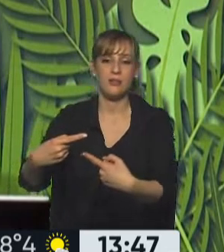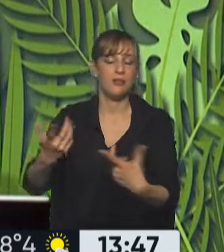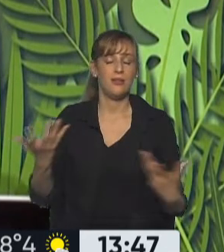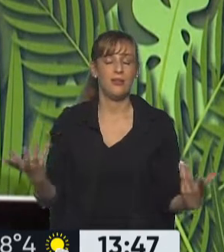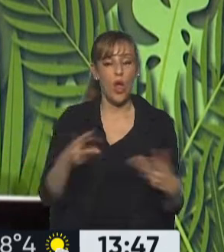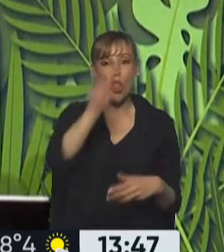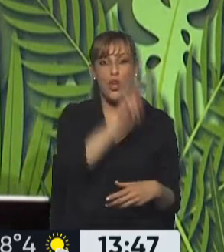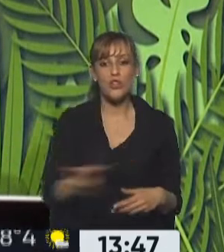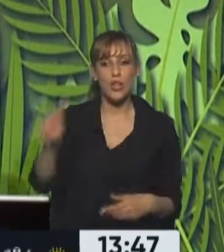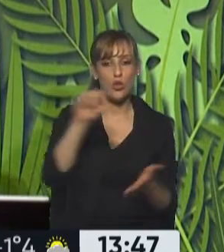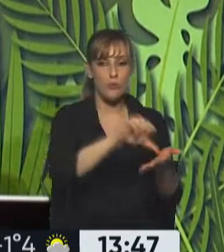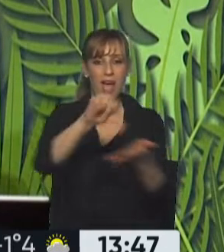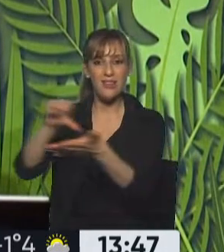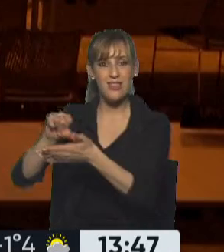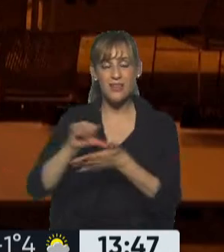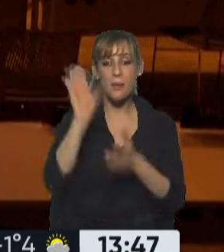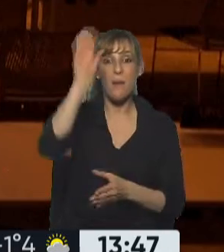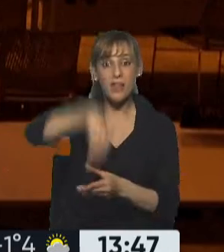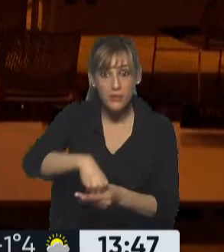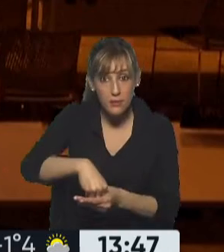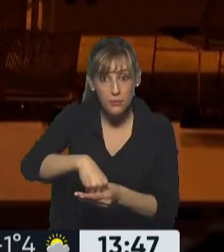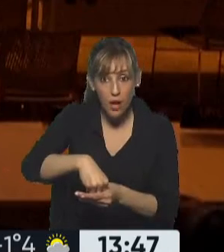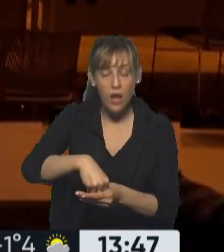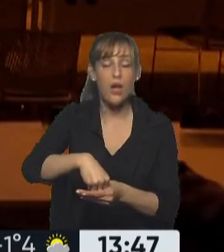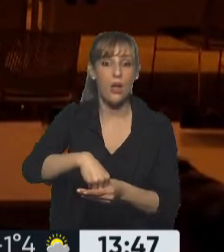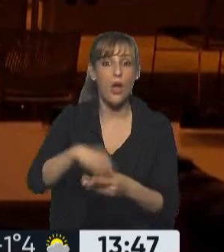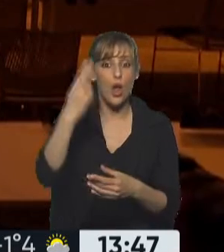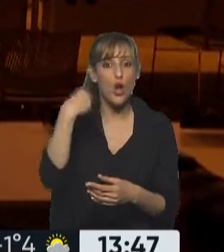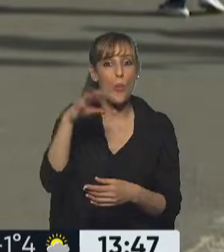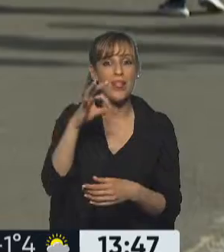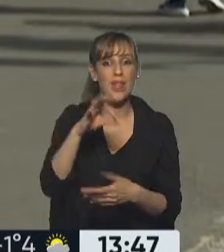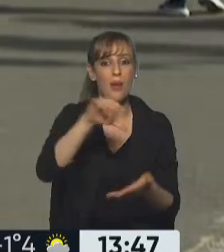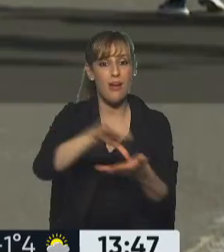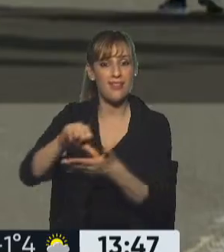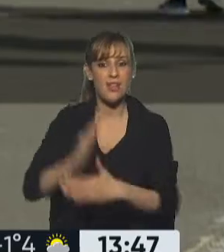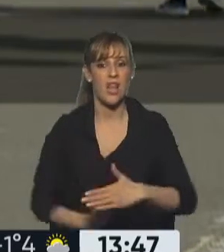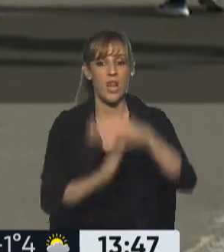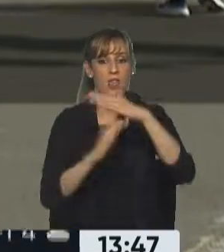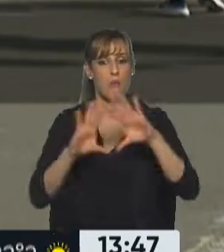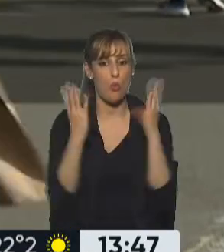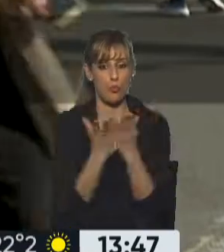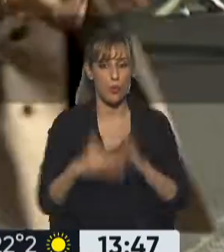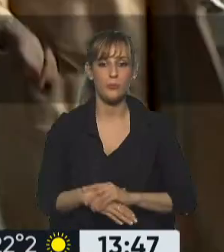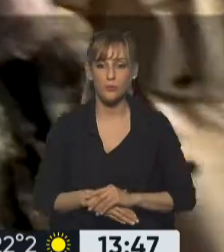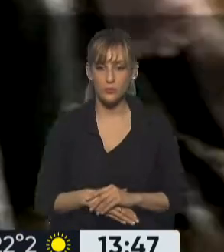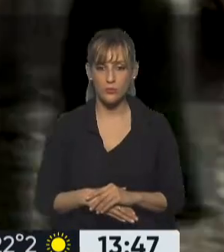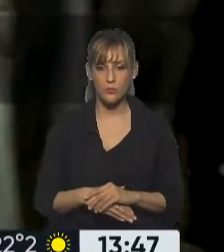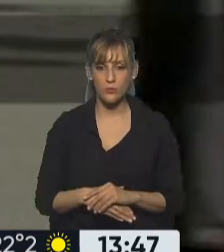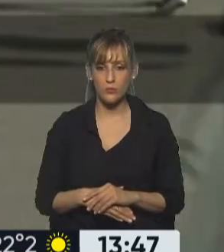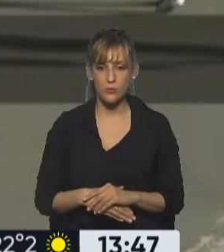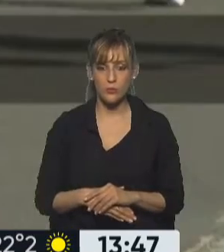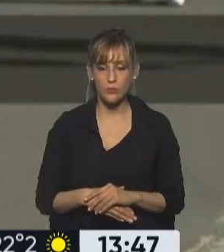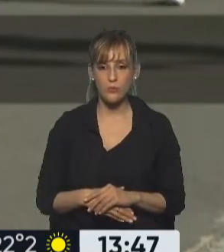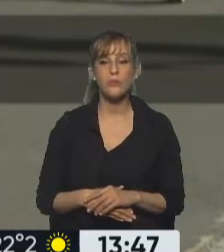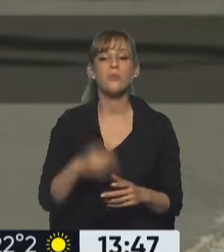200 países participantes, incluyendo a 90 líderes mundiales. Si l'activité se limite à la